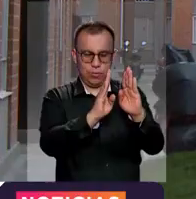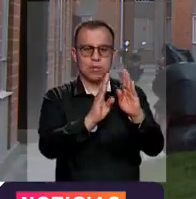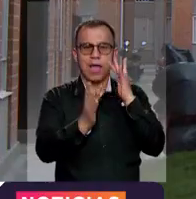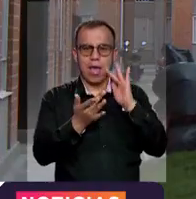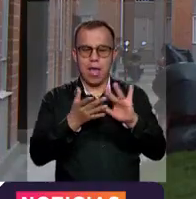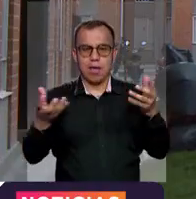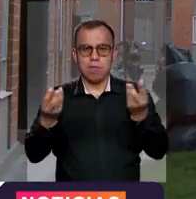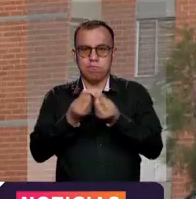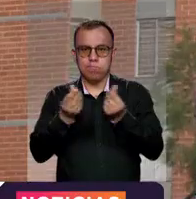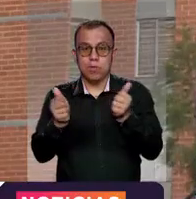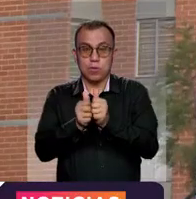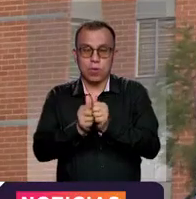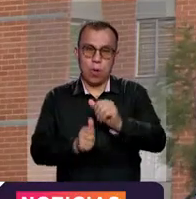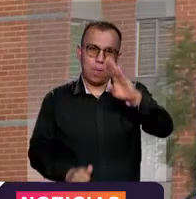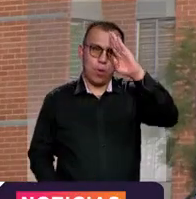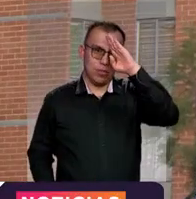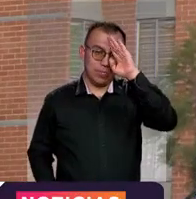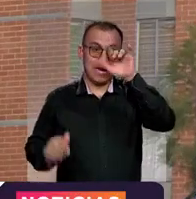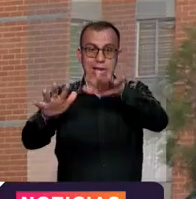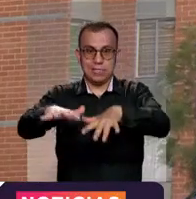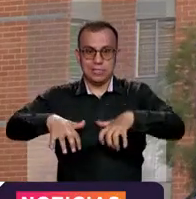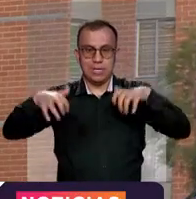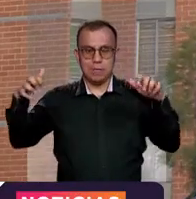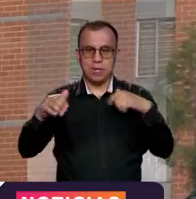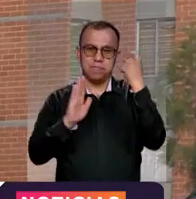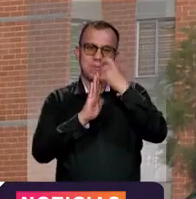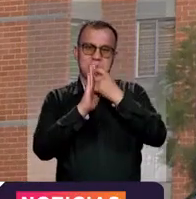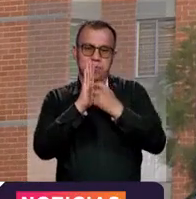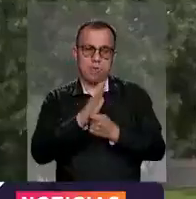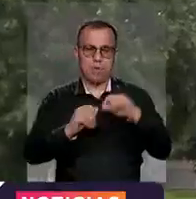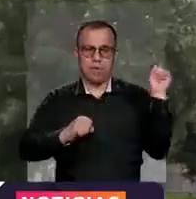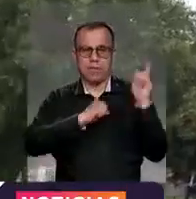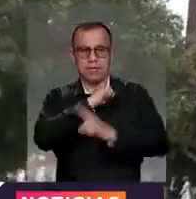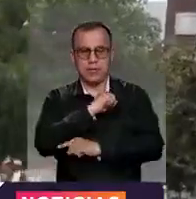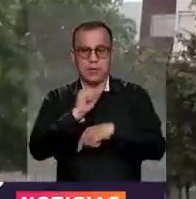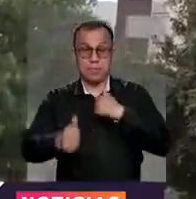acompañamiento policial en las asambleas y medidas para castigar a los agresores.